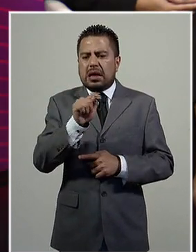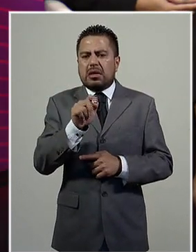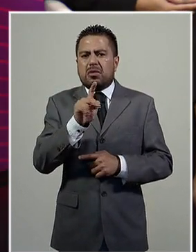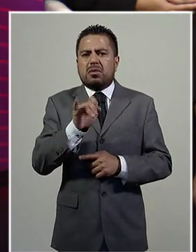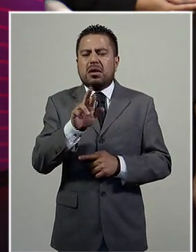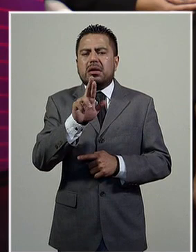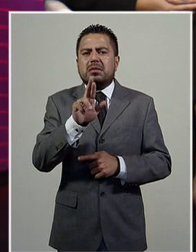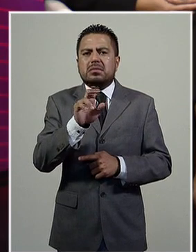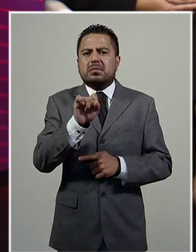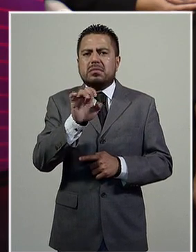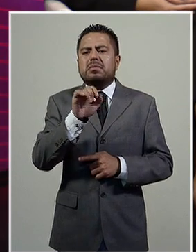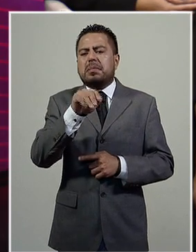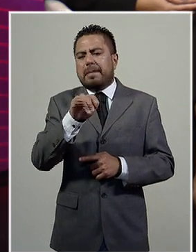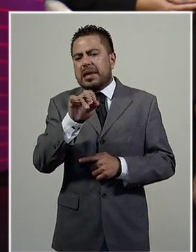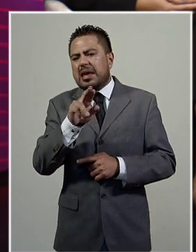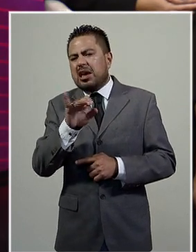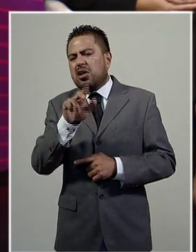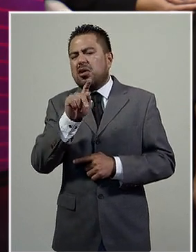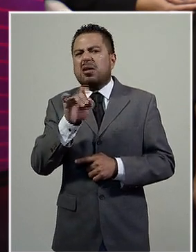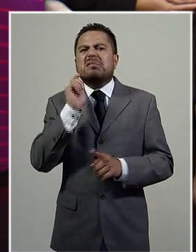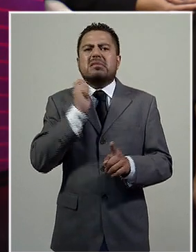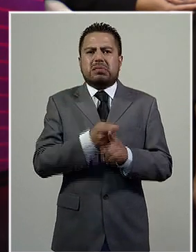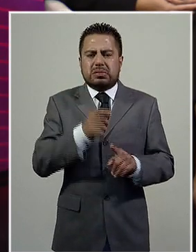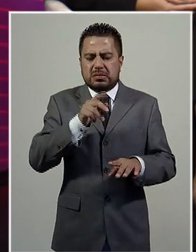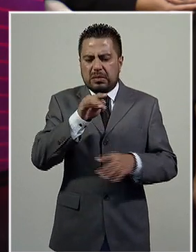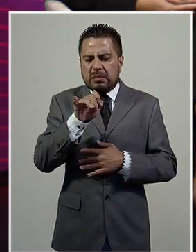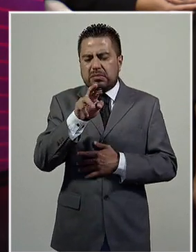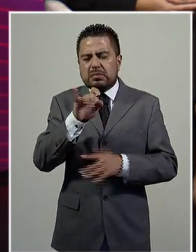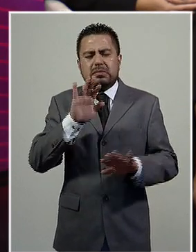la micropigmentación? La micropigmentación va más